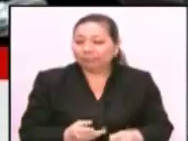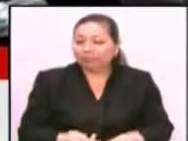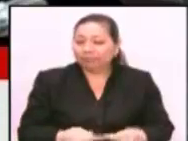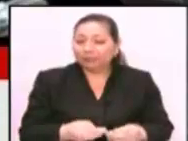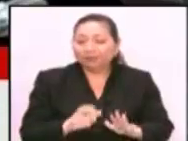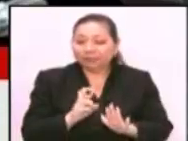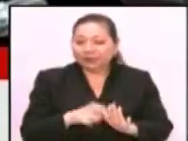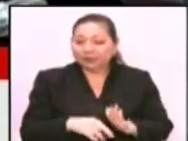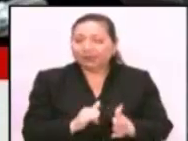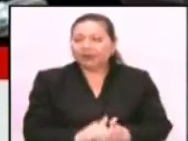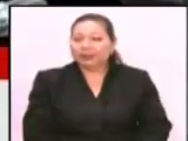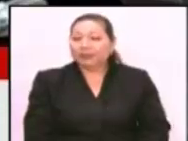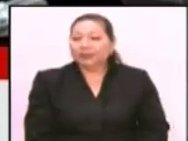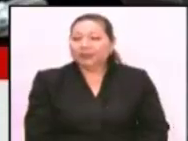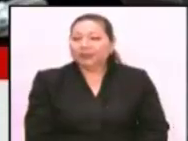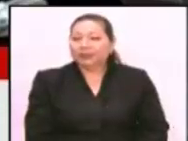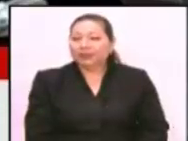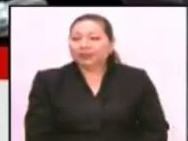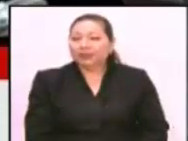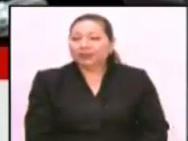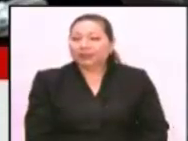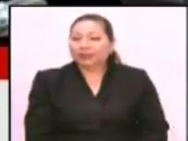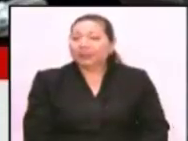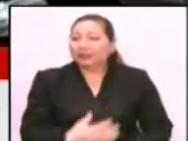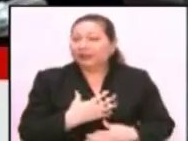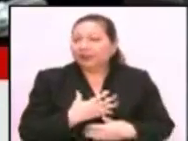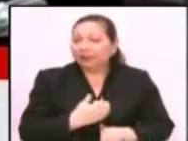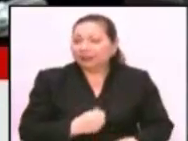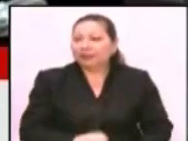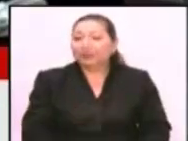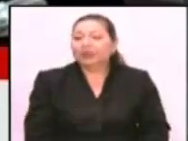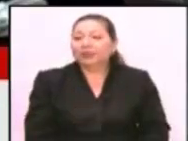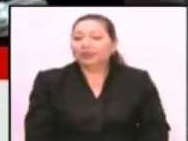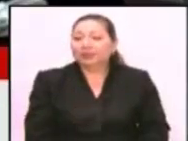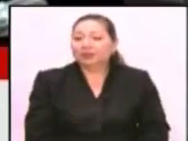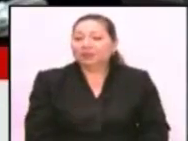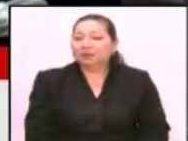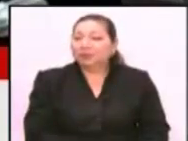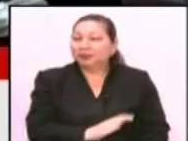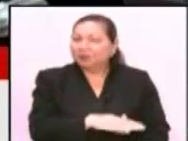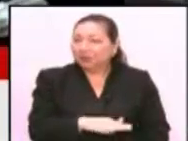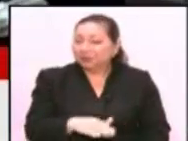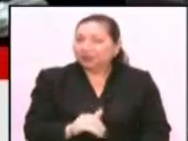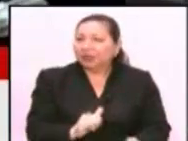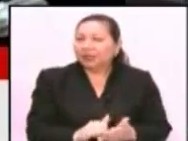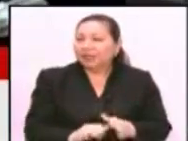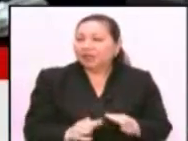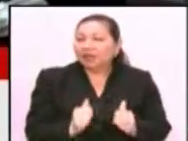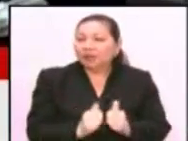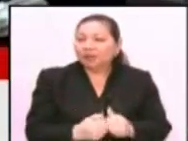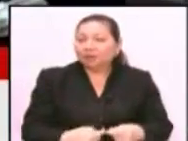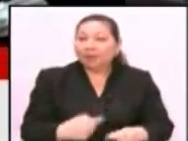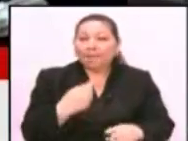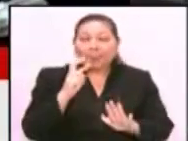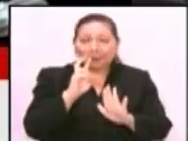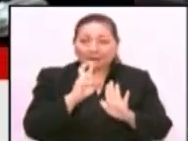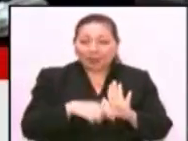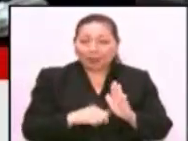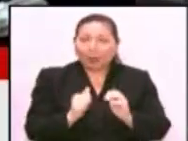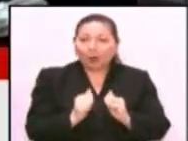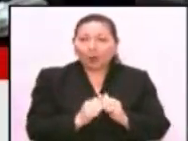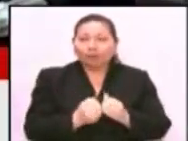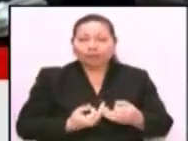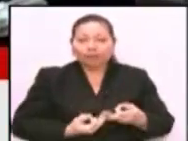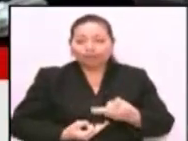un programa, en este caso era de salud, de materno-infantil. Lo que hicieron fue comparar el programa con